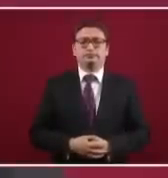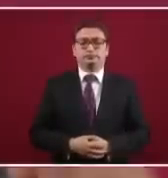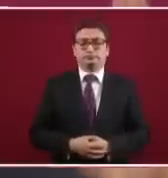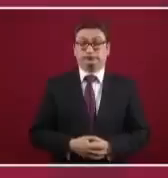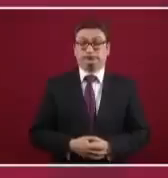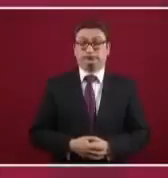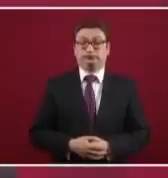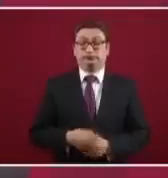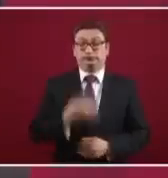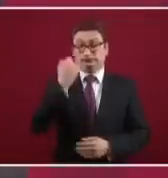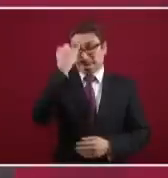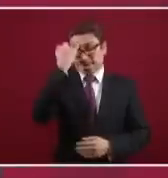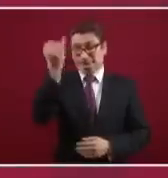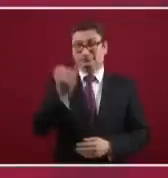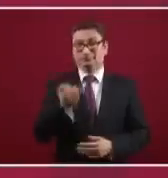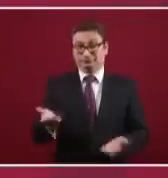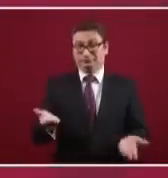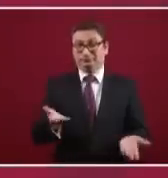Imagínense,